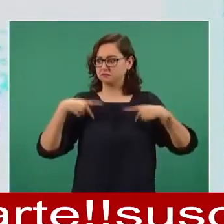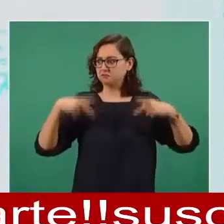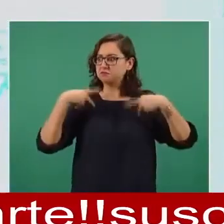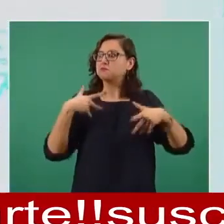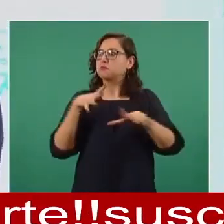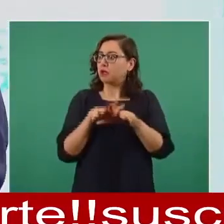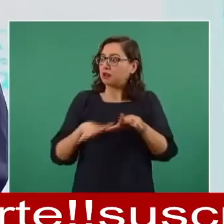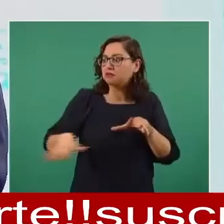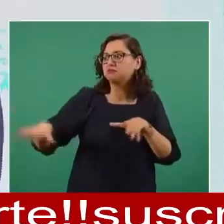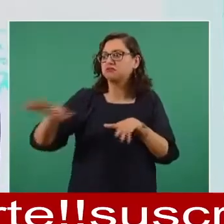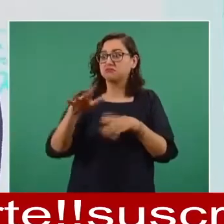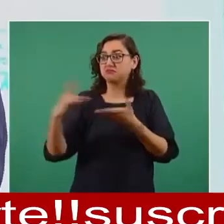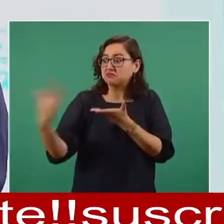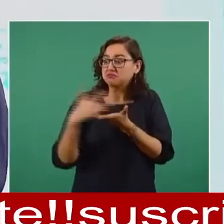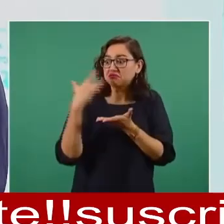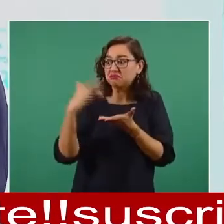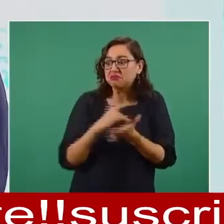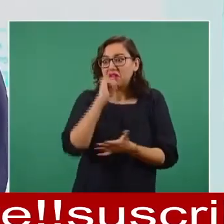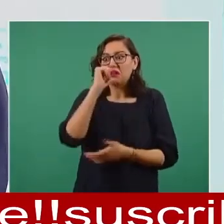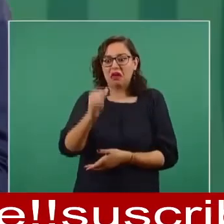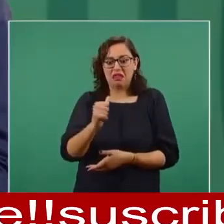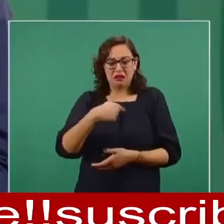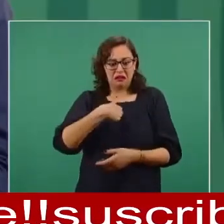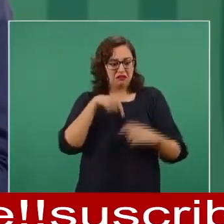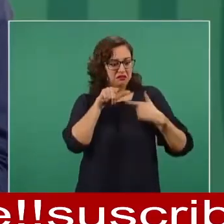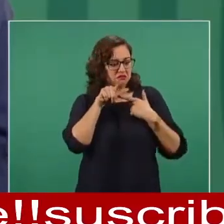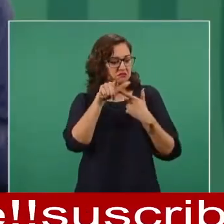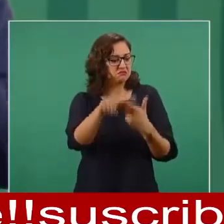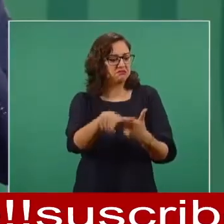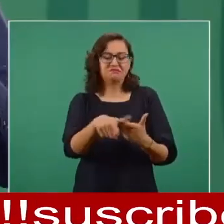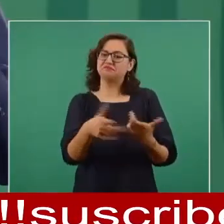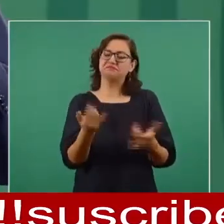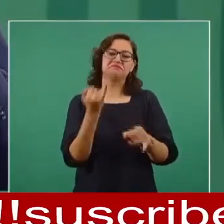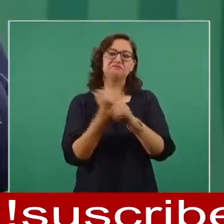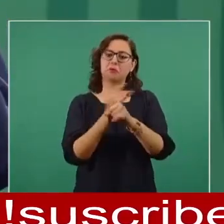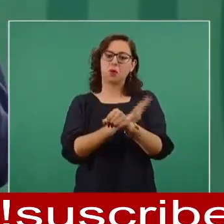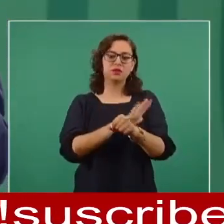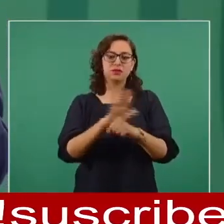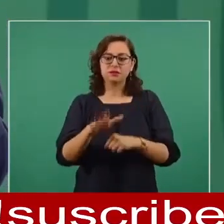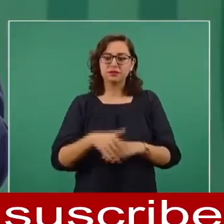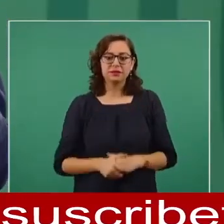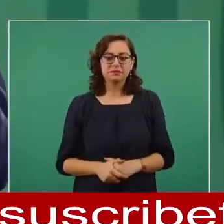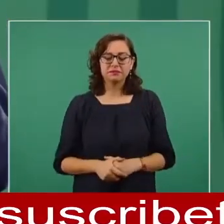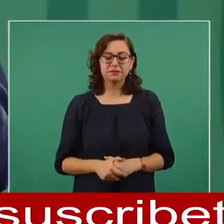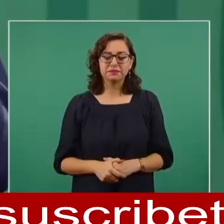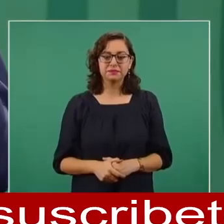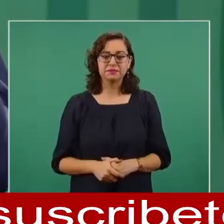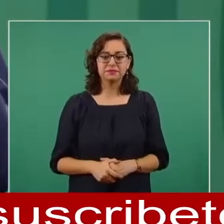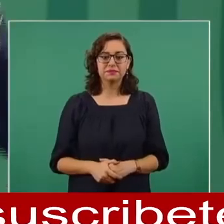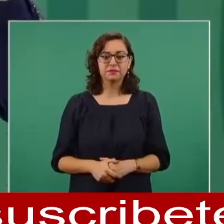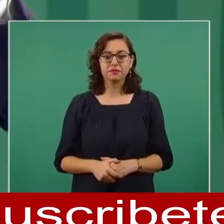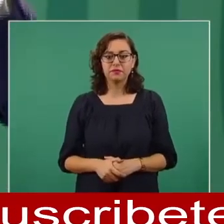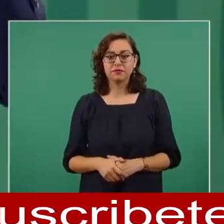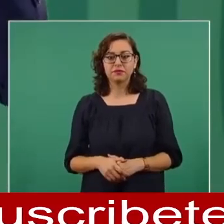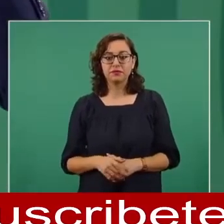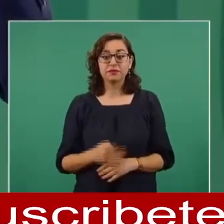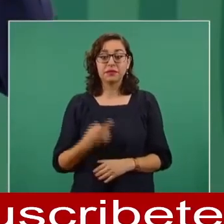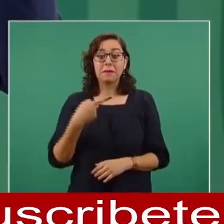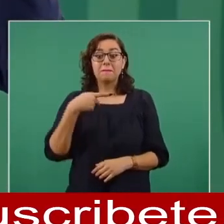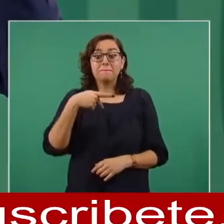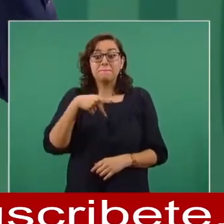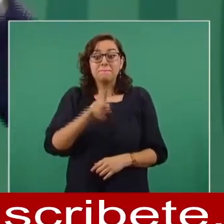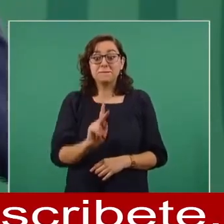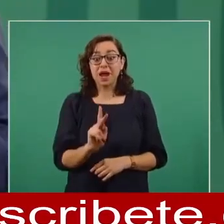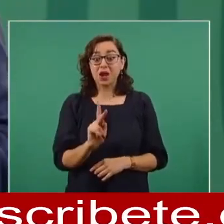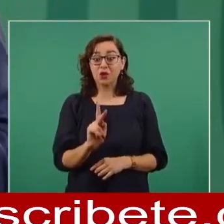el apoyo del pueblo. Pero es distinto a tener el apoyo